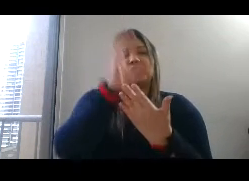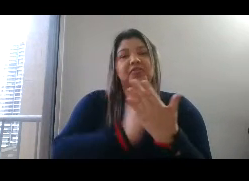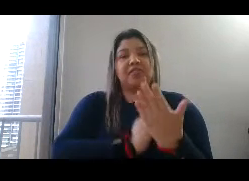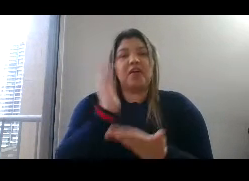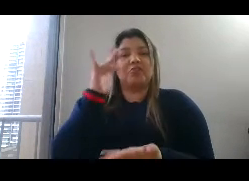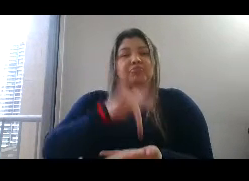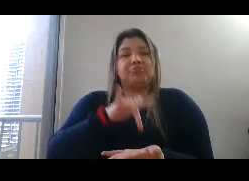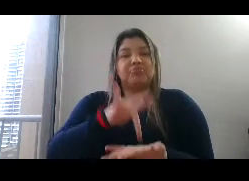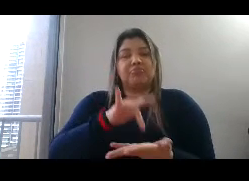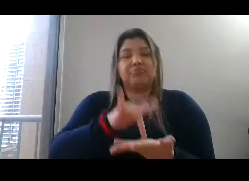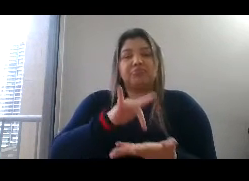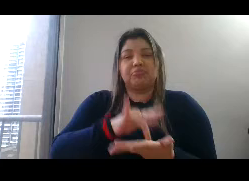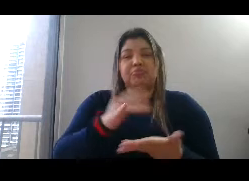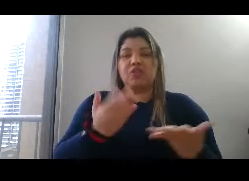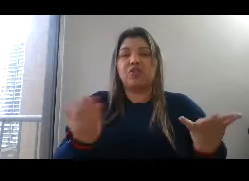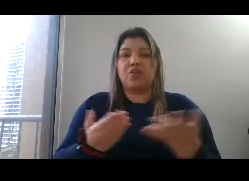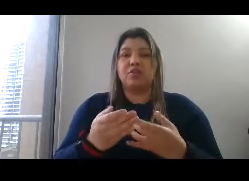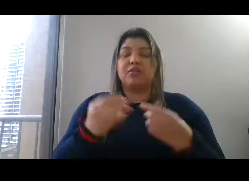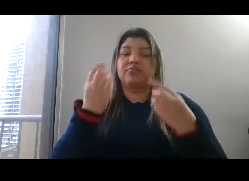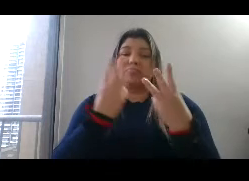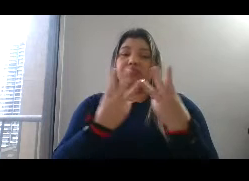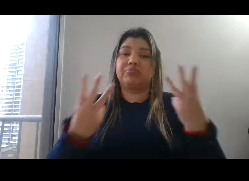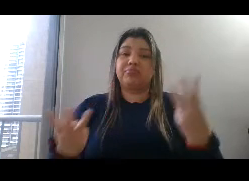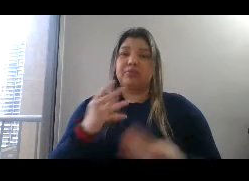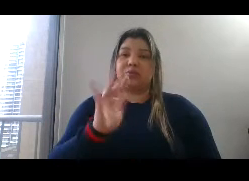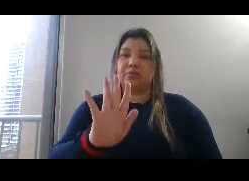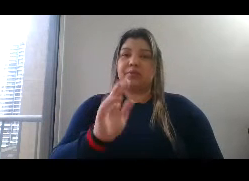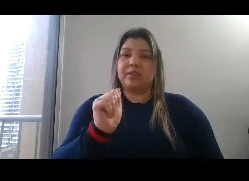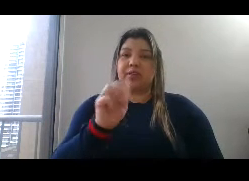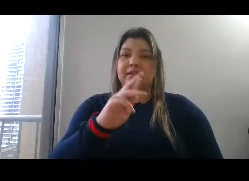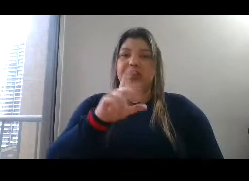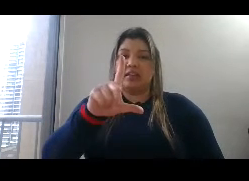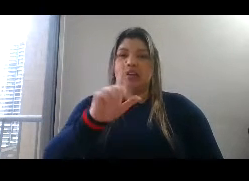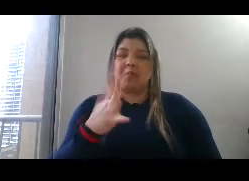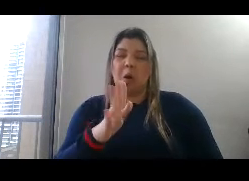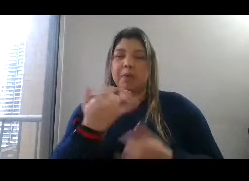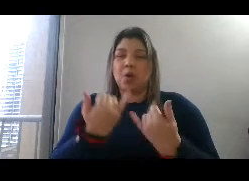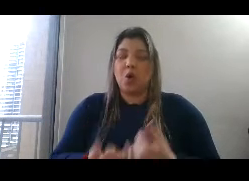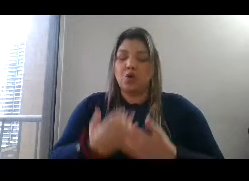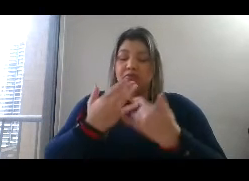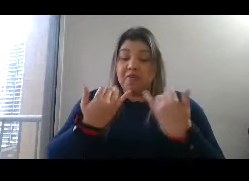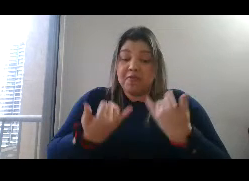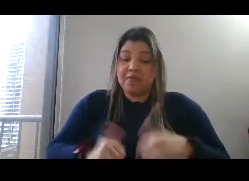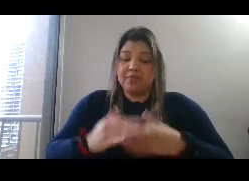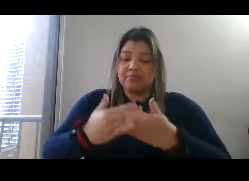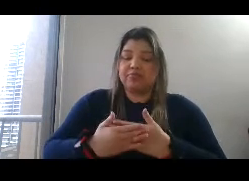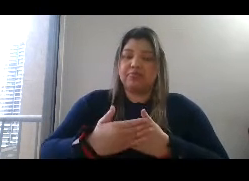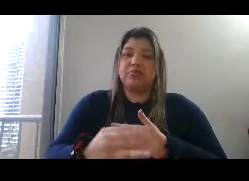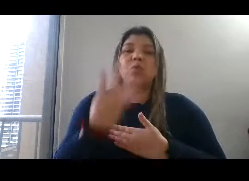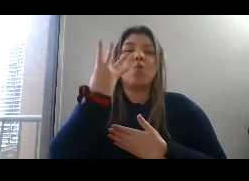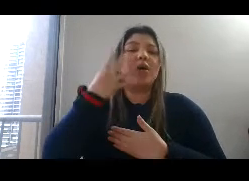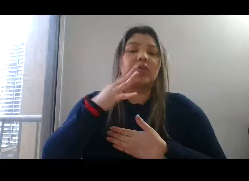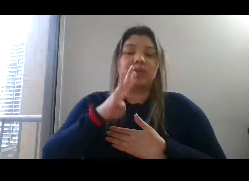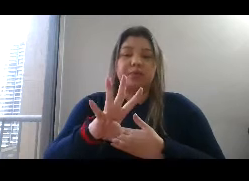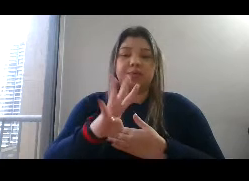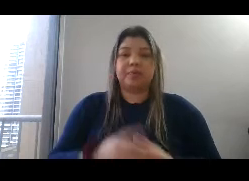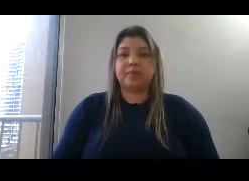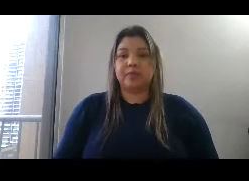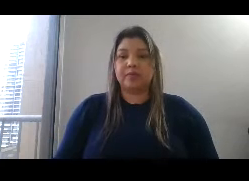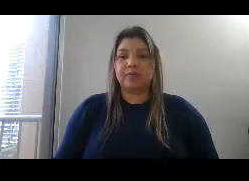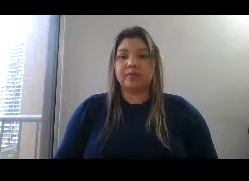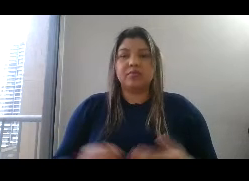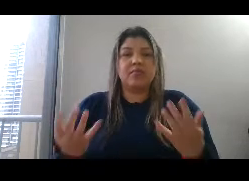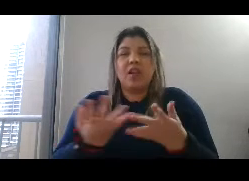la página web de la ARL Sura en un término de 4 días hábiles después de la formación. Este enlace se encontrará